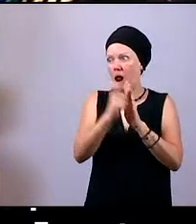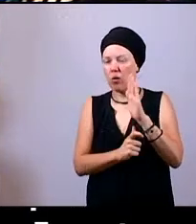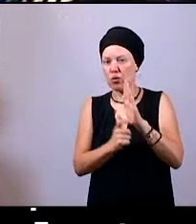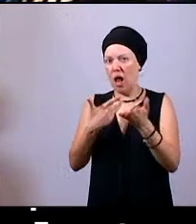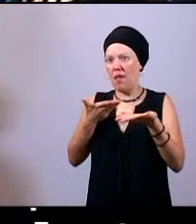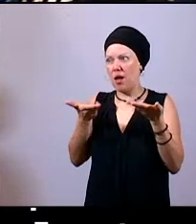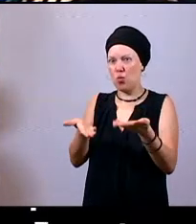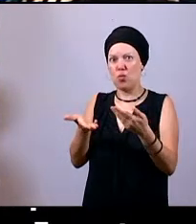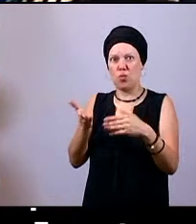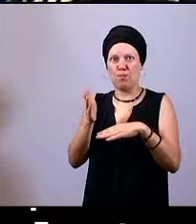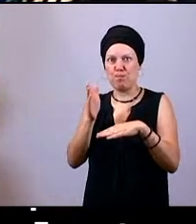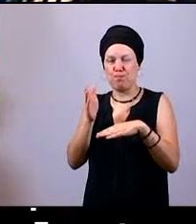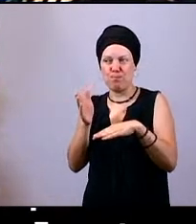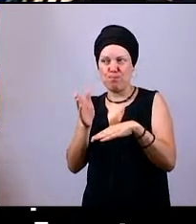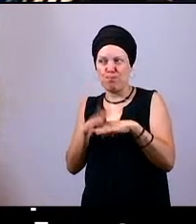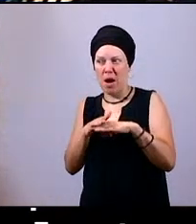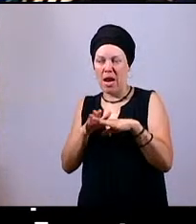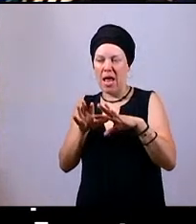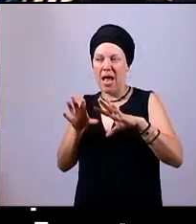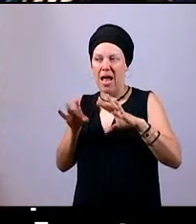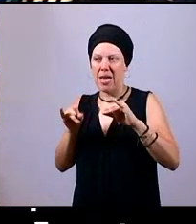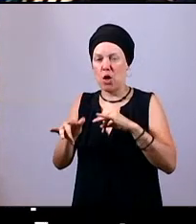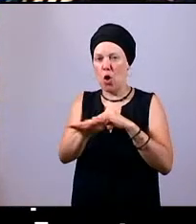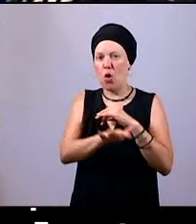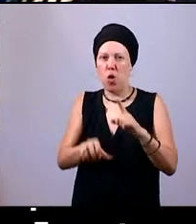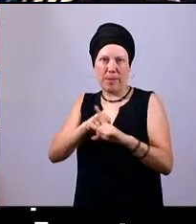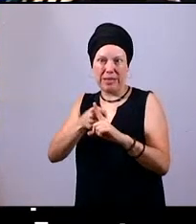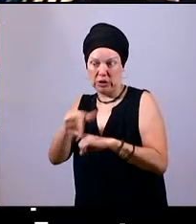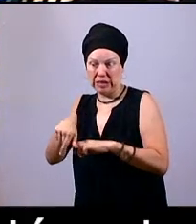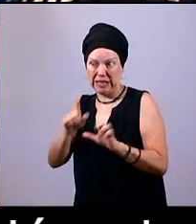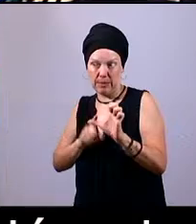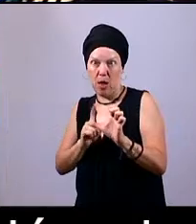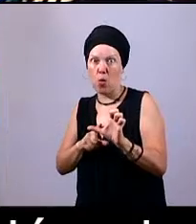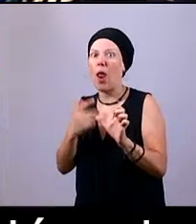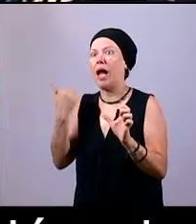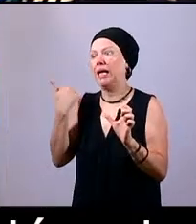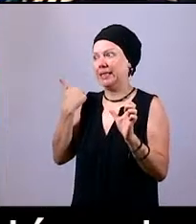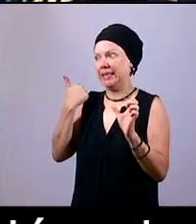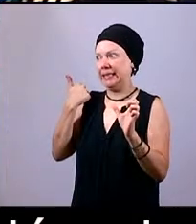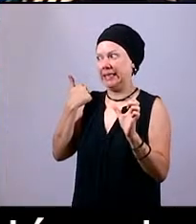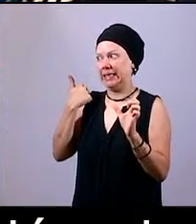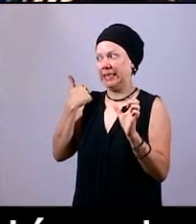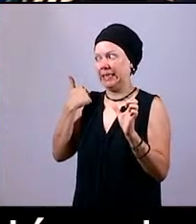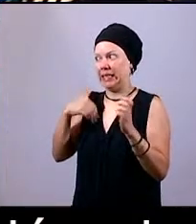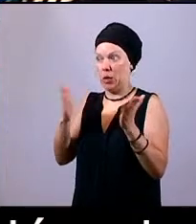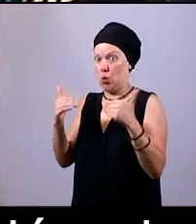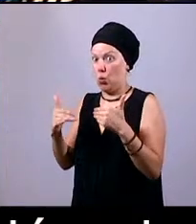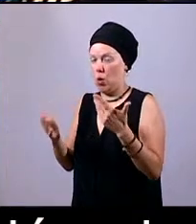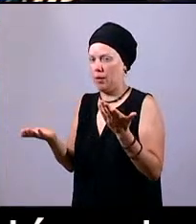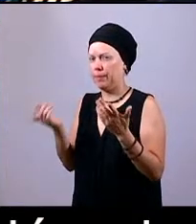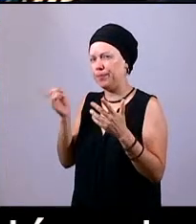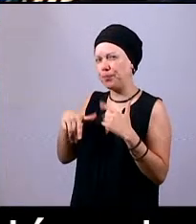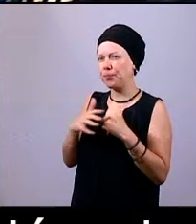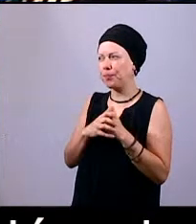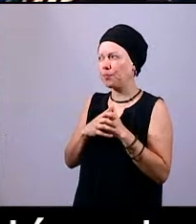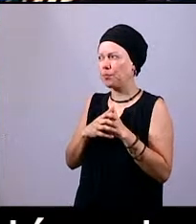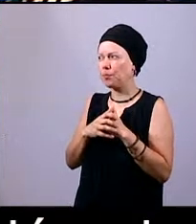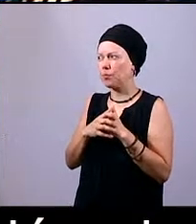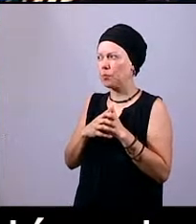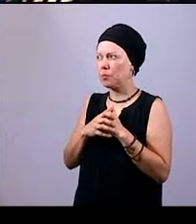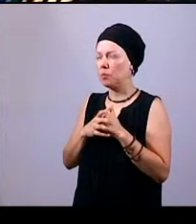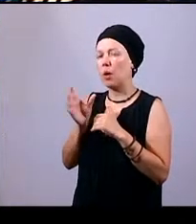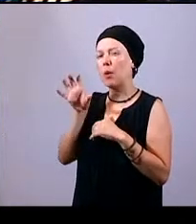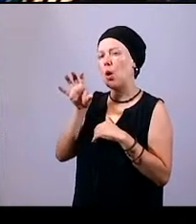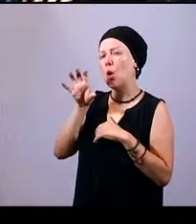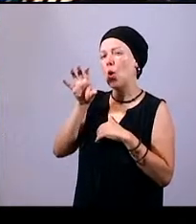para favorecer a las regiones con zonas tensionadas. Aquí en Extremadura ya se ha dicho en varias ocasiones que no existen. Incluso obligaría a las comunidades